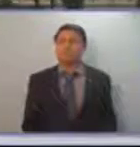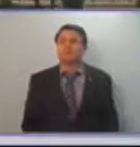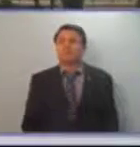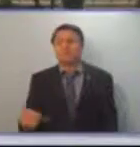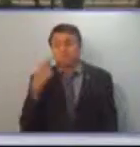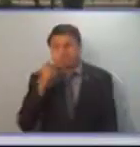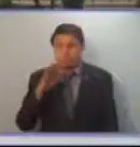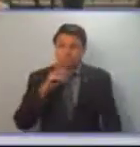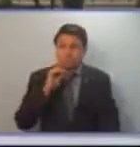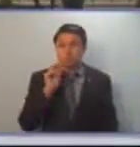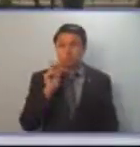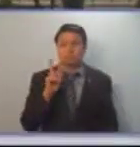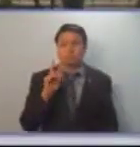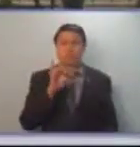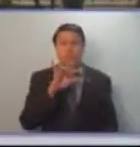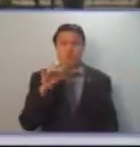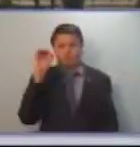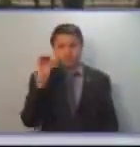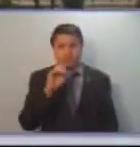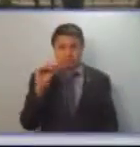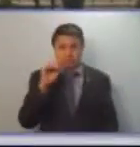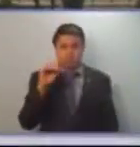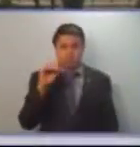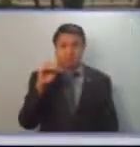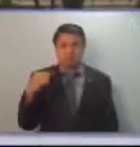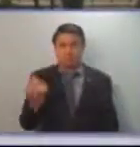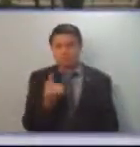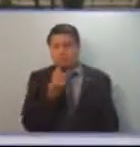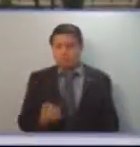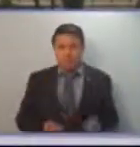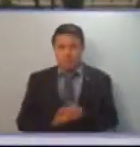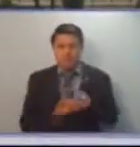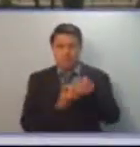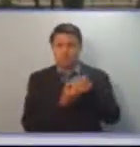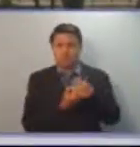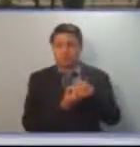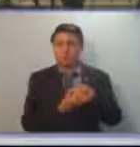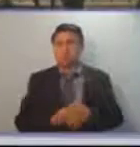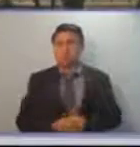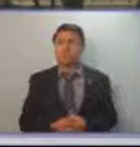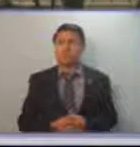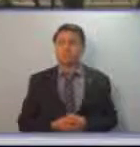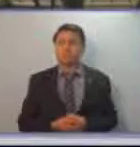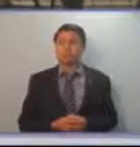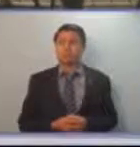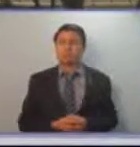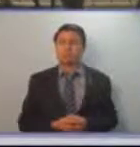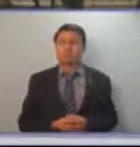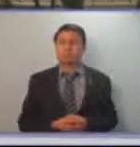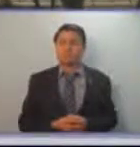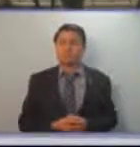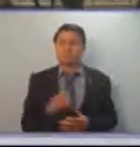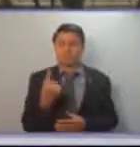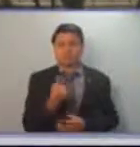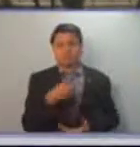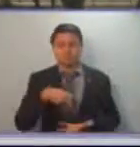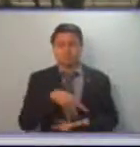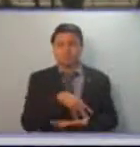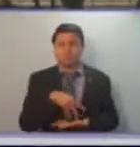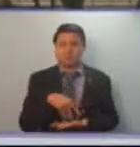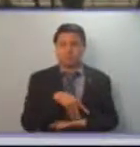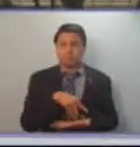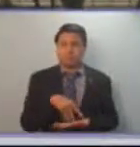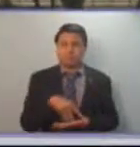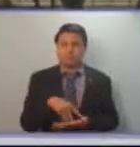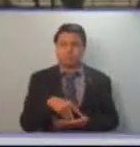del FMLN, el 90% de nuestros contribuyentes, aportantes y del voluntariado son ciudadanos